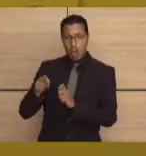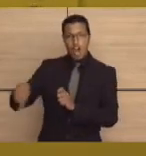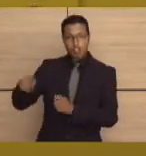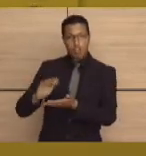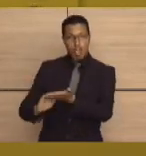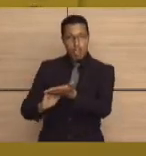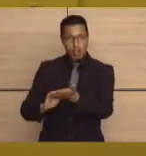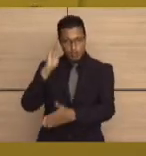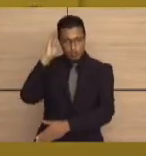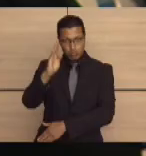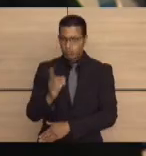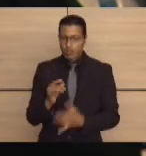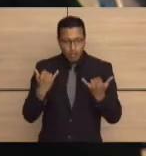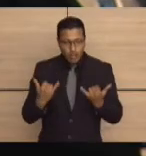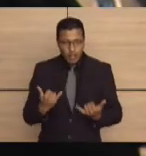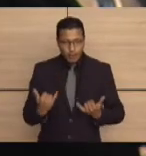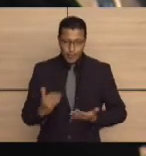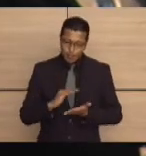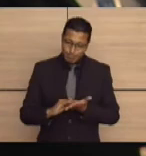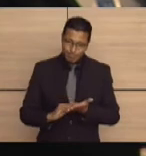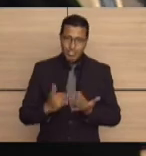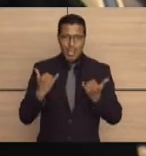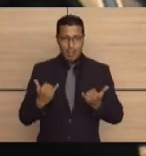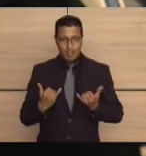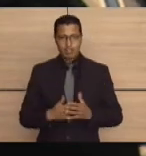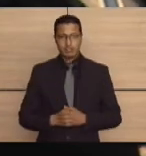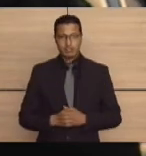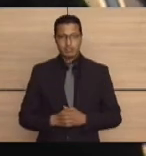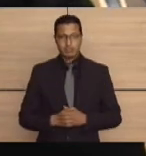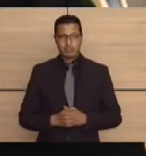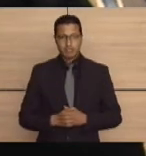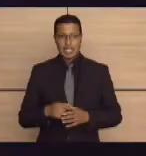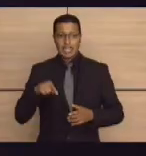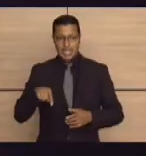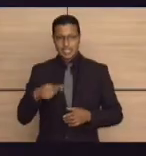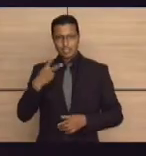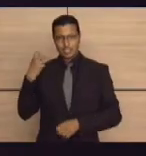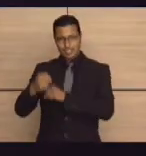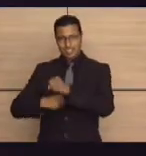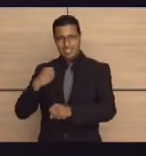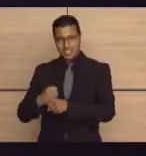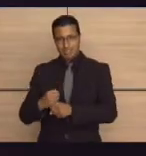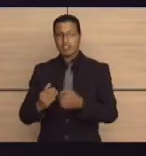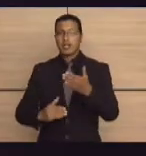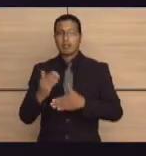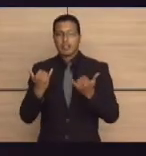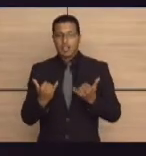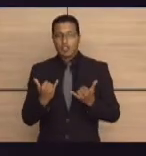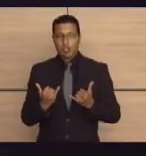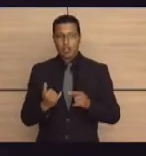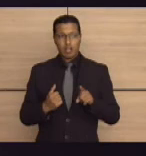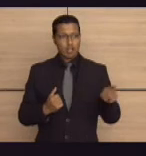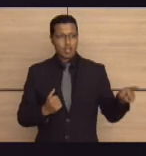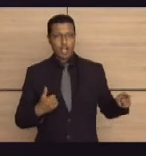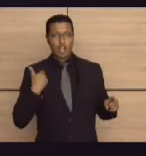futuro, son el presente. Aquí y ahora. Nuestro tricentenario empieza acá y ahora. Los y las jóvenes no